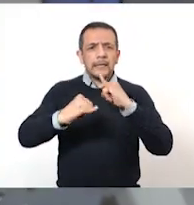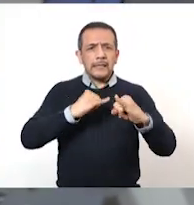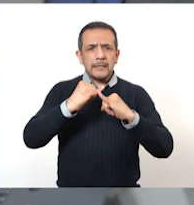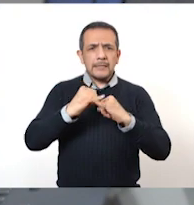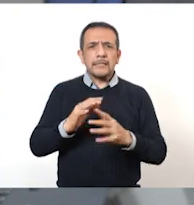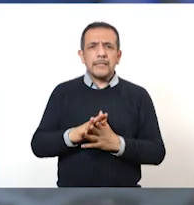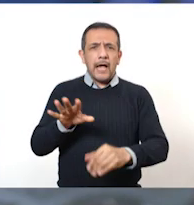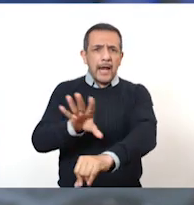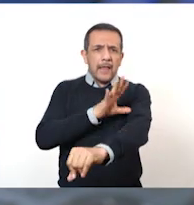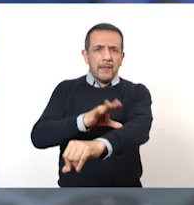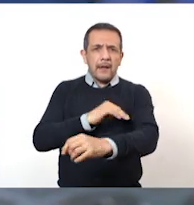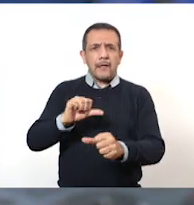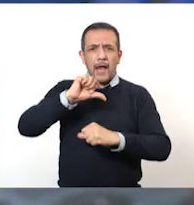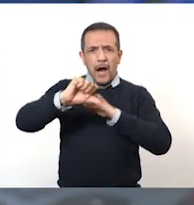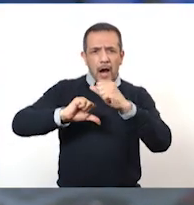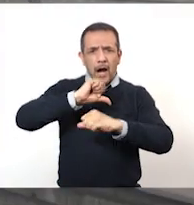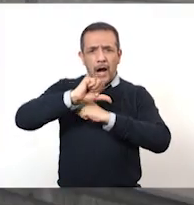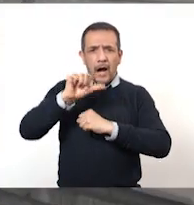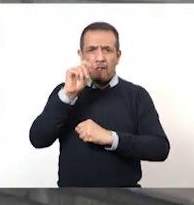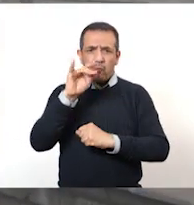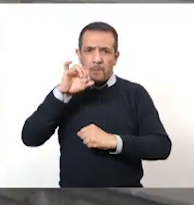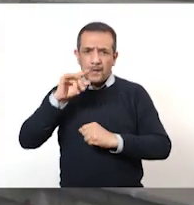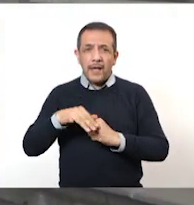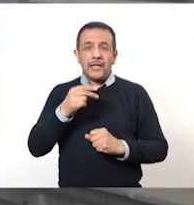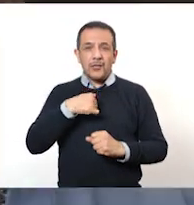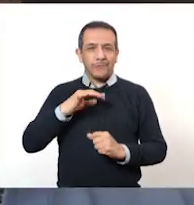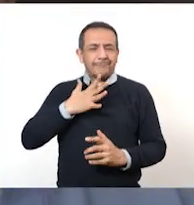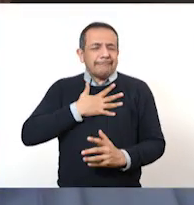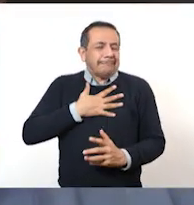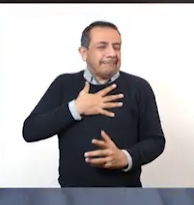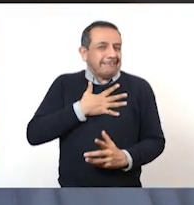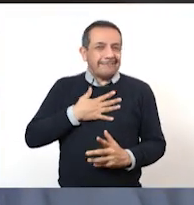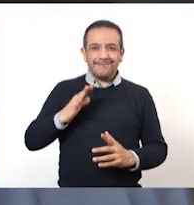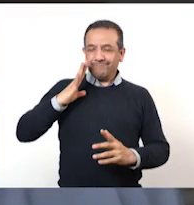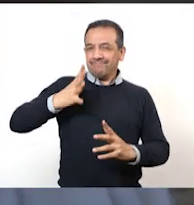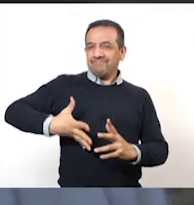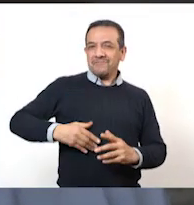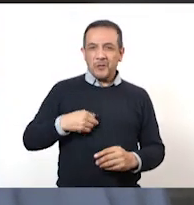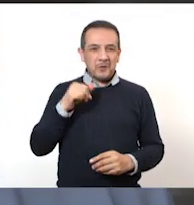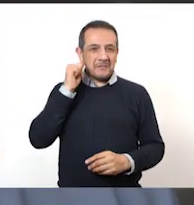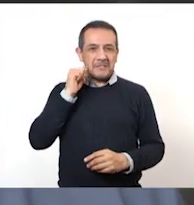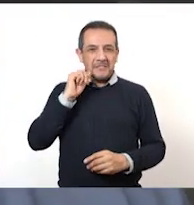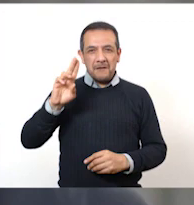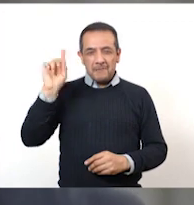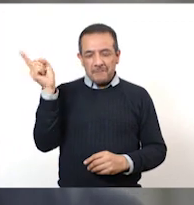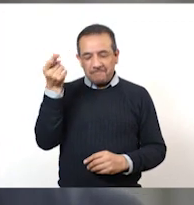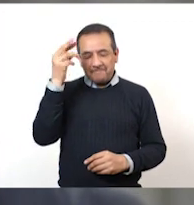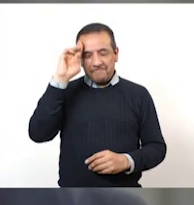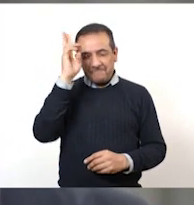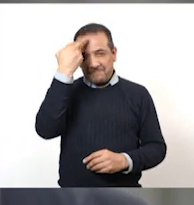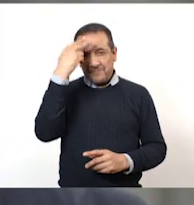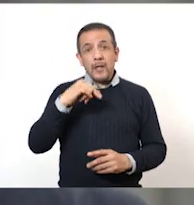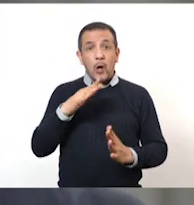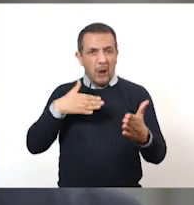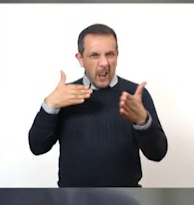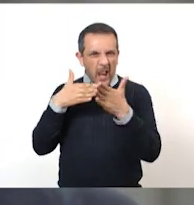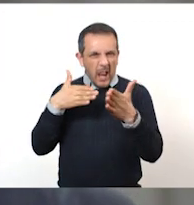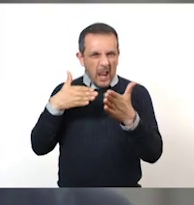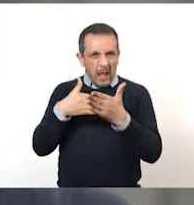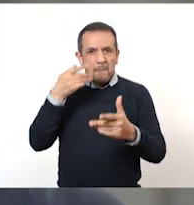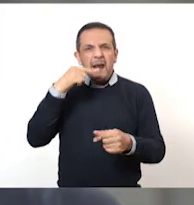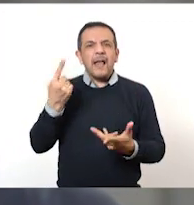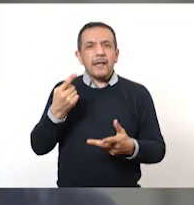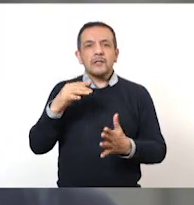de Energía Atómica, convirtiendo mi pasión en un orgullo que nunca podré olvidar. Los límites solamente